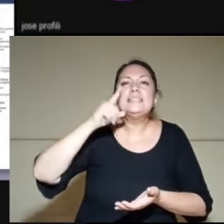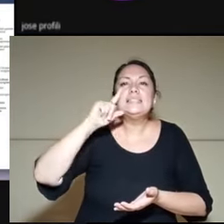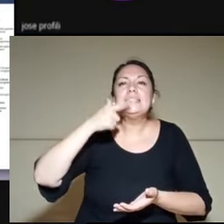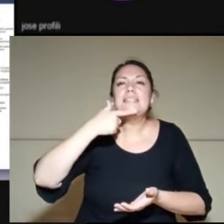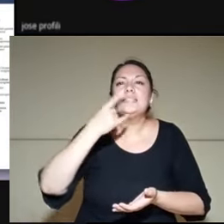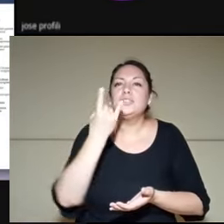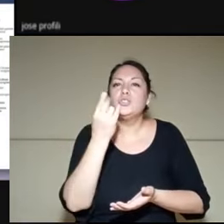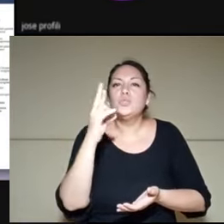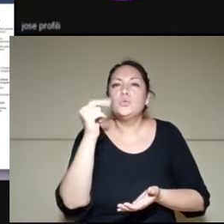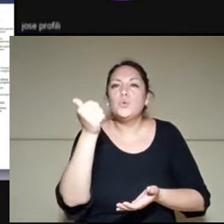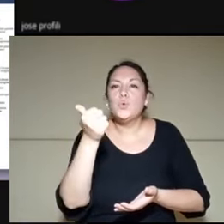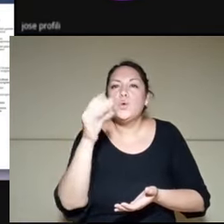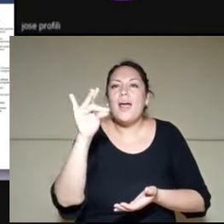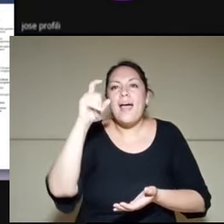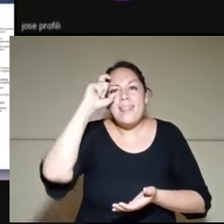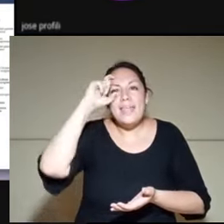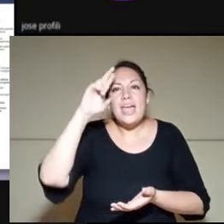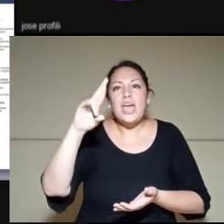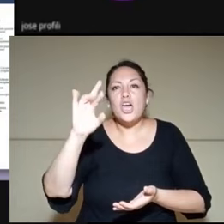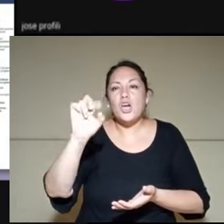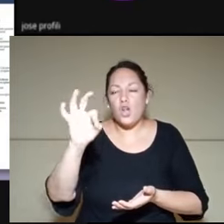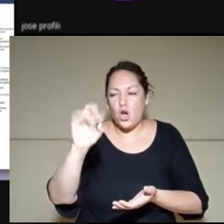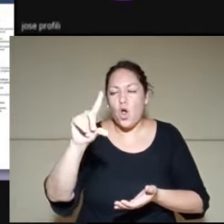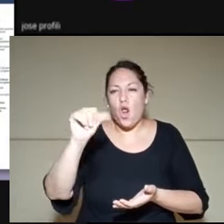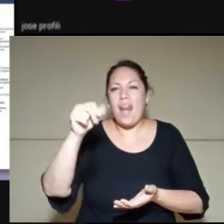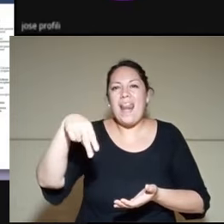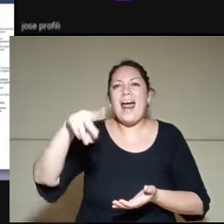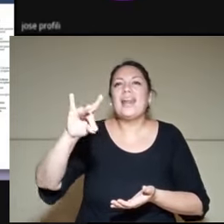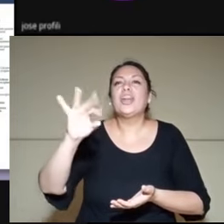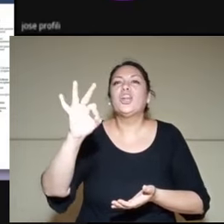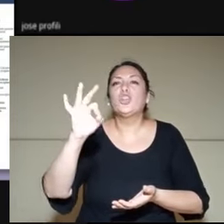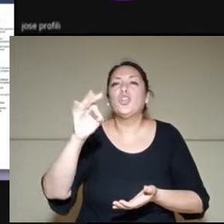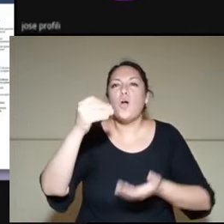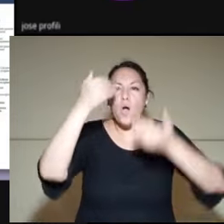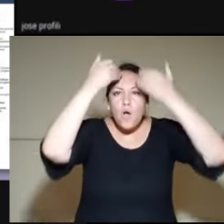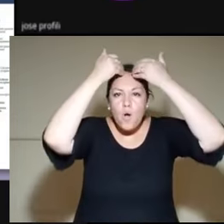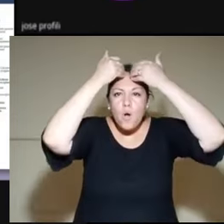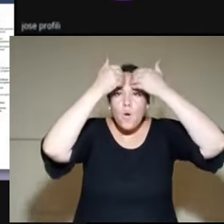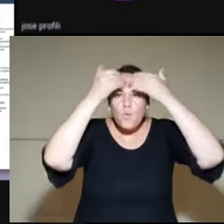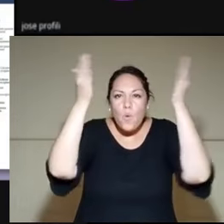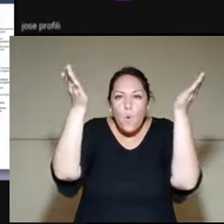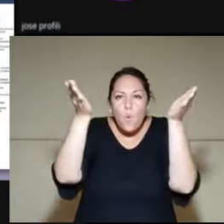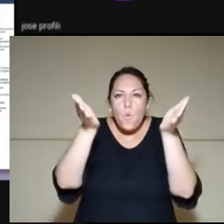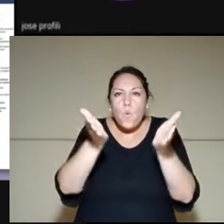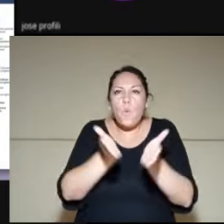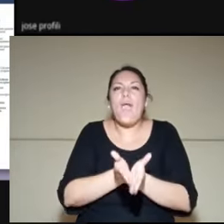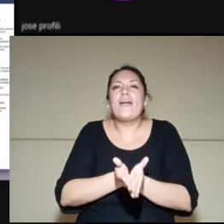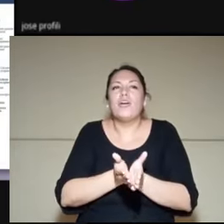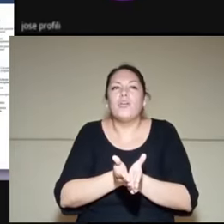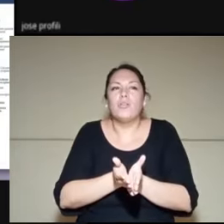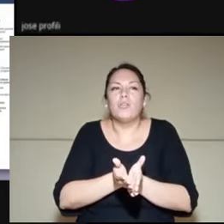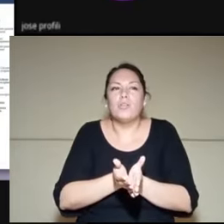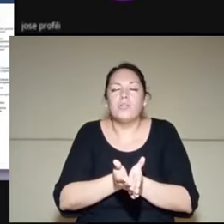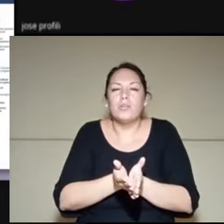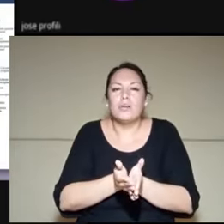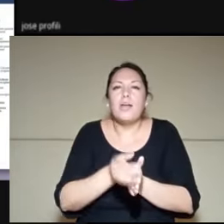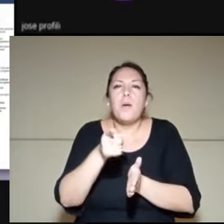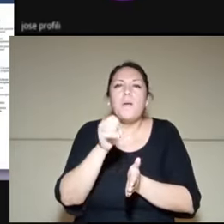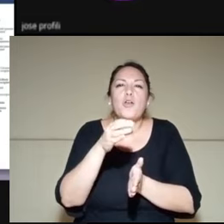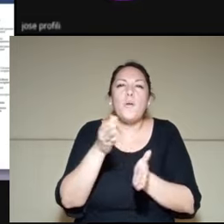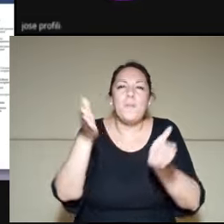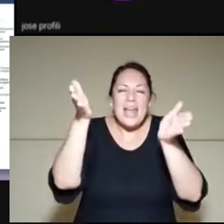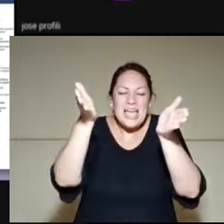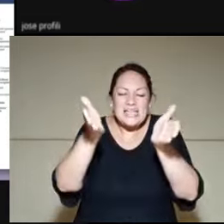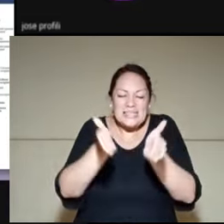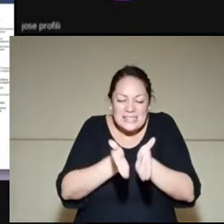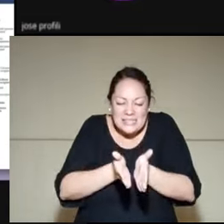Rolando. Esta cisura de Rolando es como un hueco, como si fuese una sequía, un hueco, por eso